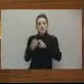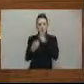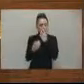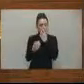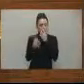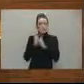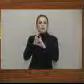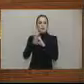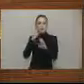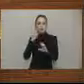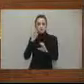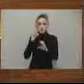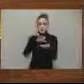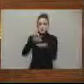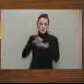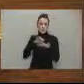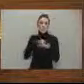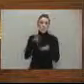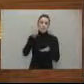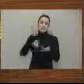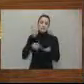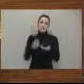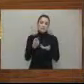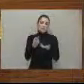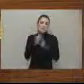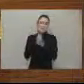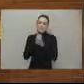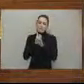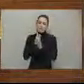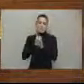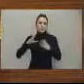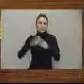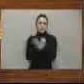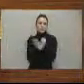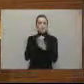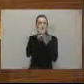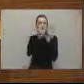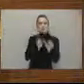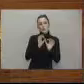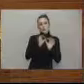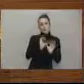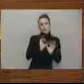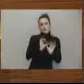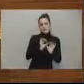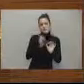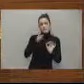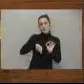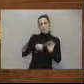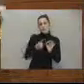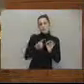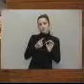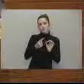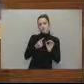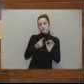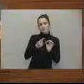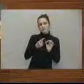por bus interurbano y todos los medios de transporte, digamos, con esa intermodalidad y fundamentalmente en esa área central asturiana